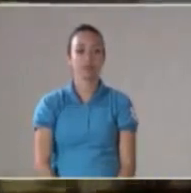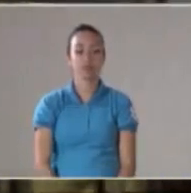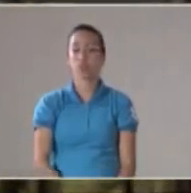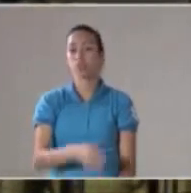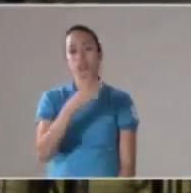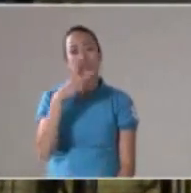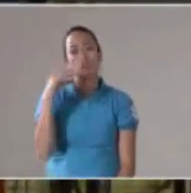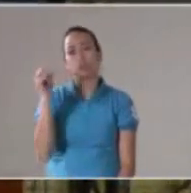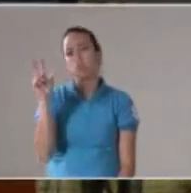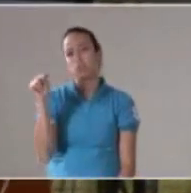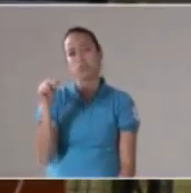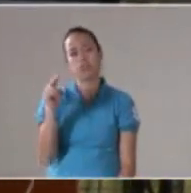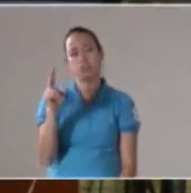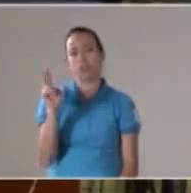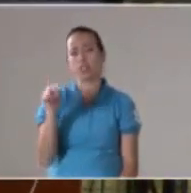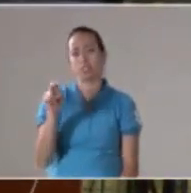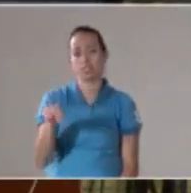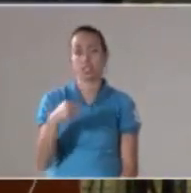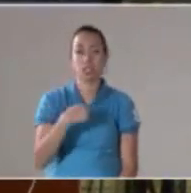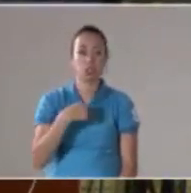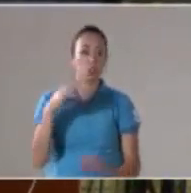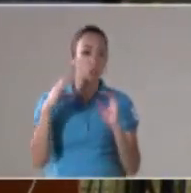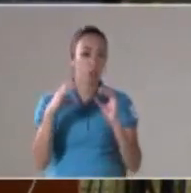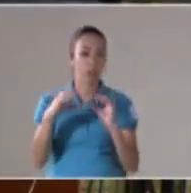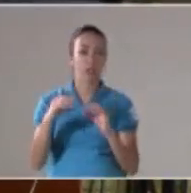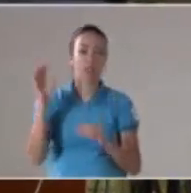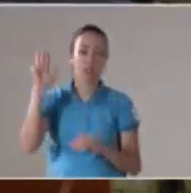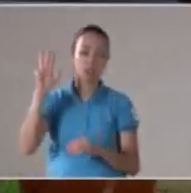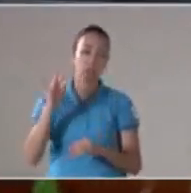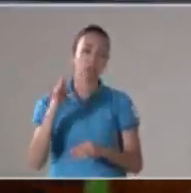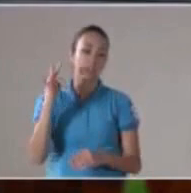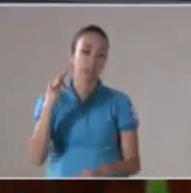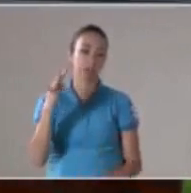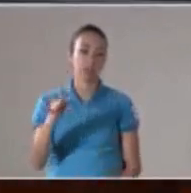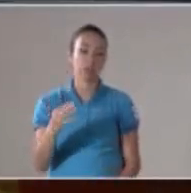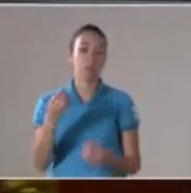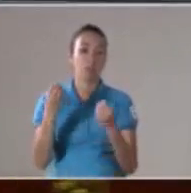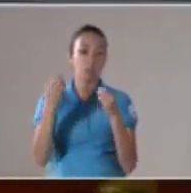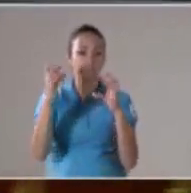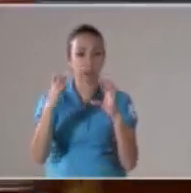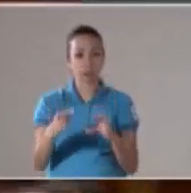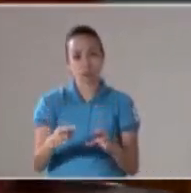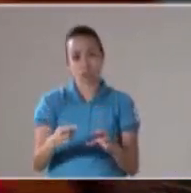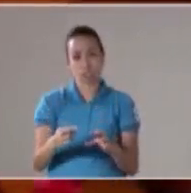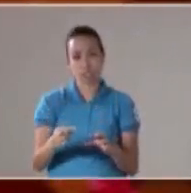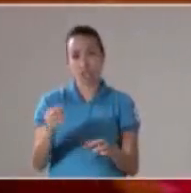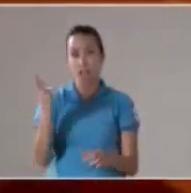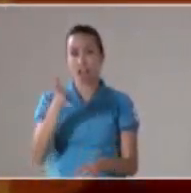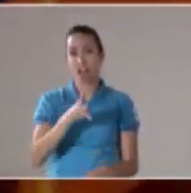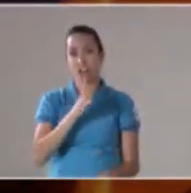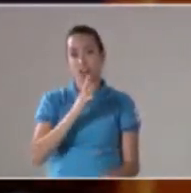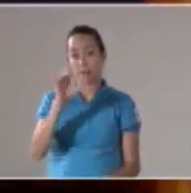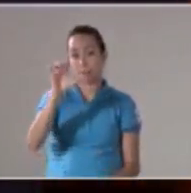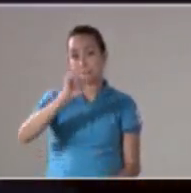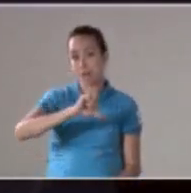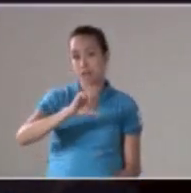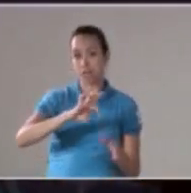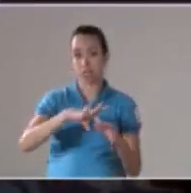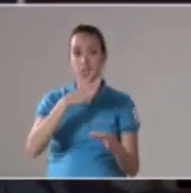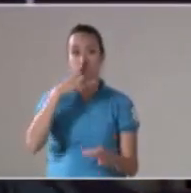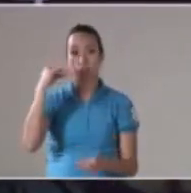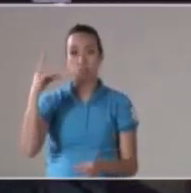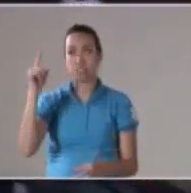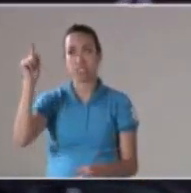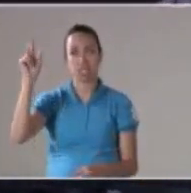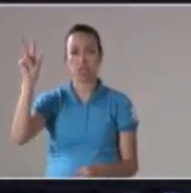Dios no necesita que yo le cuide su testimonio. Un montón de gente habla mal de Dios y él no necesita que nadie lo defienda. Pero lo que